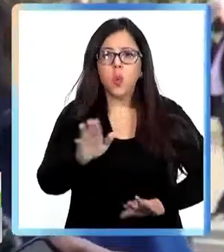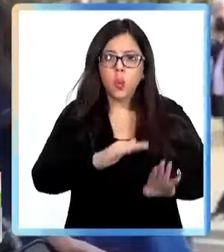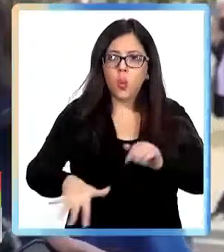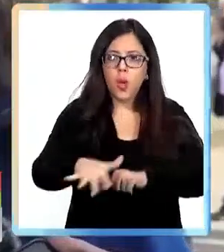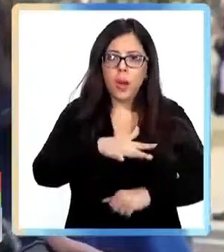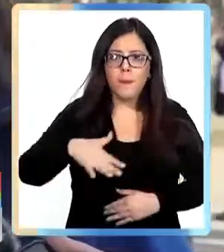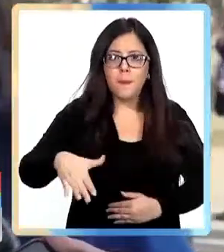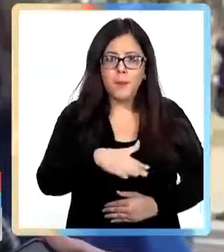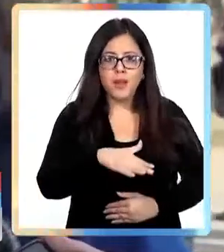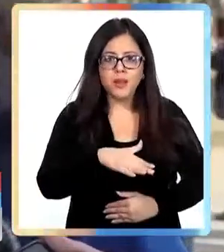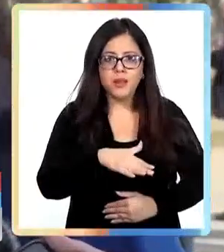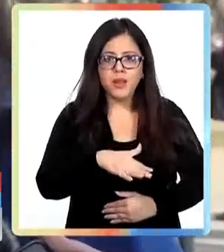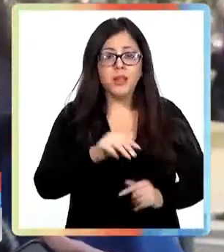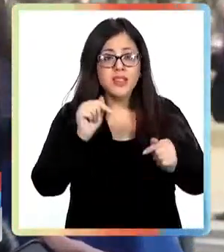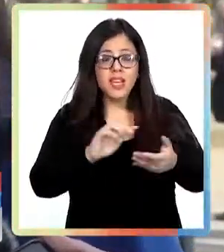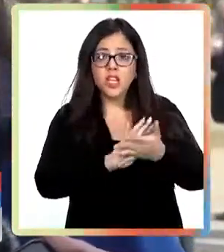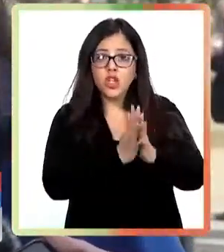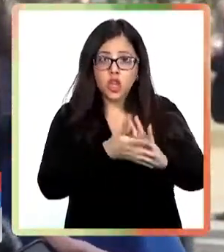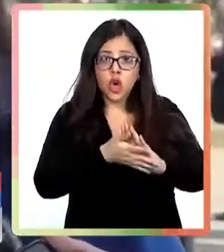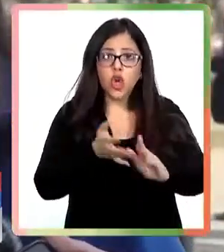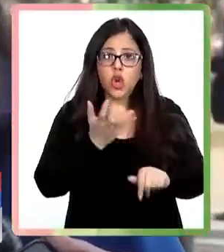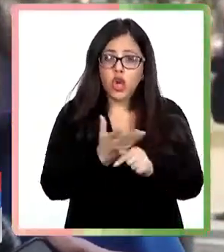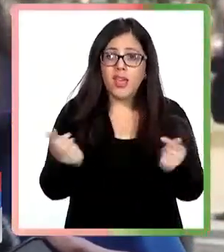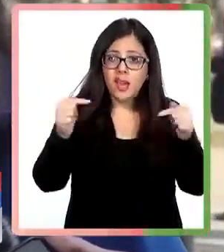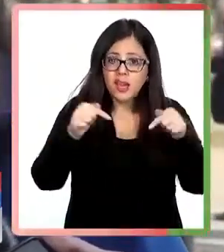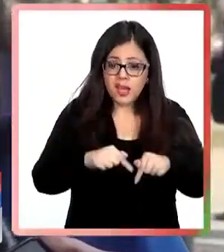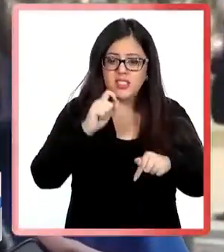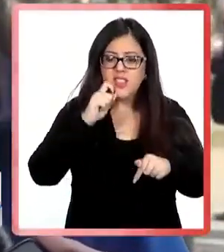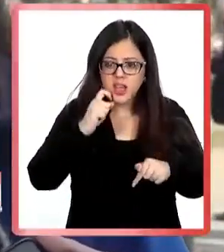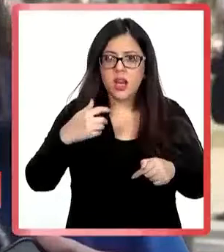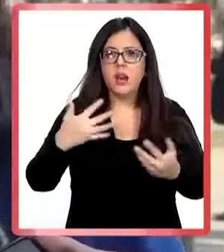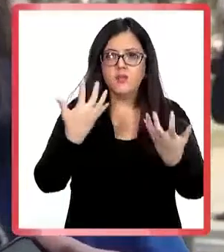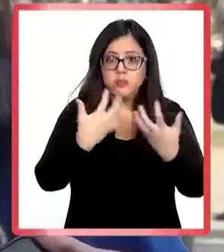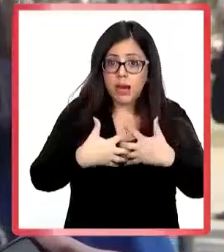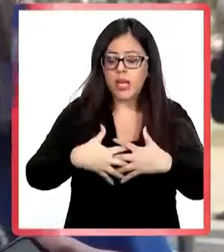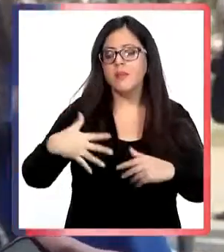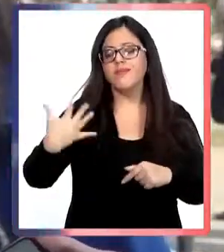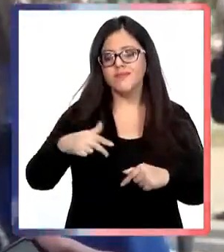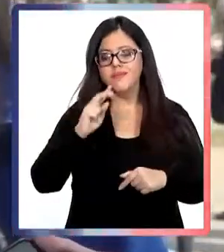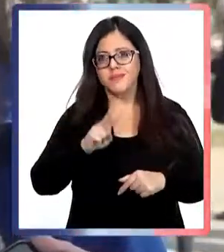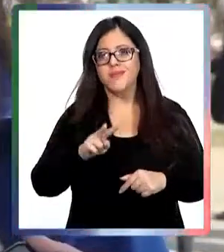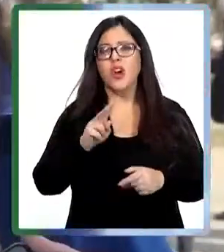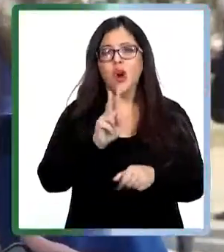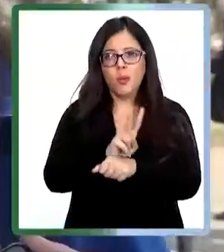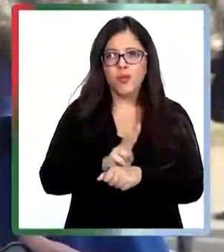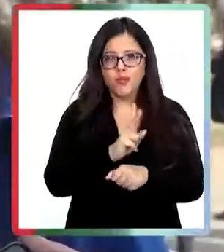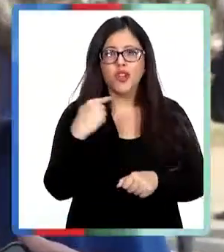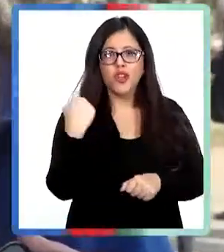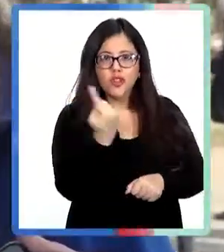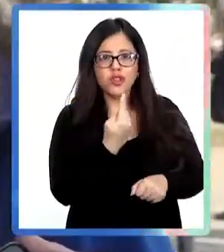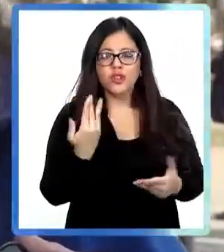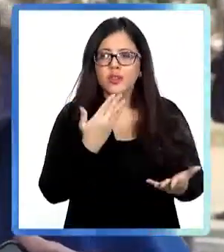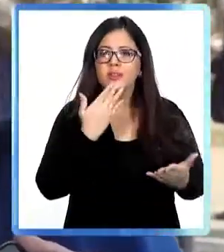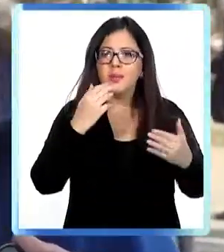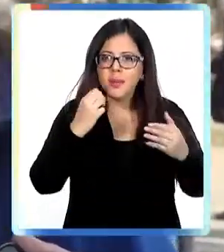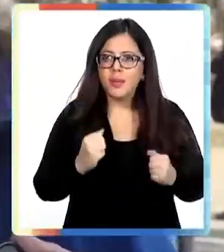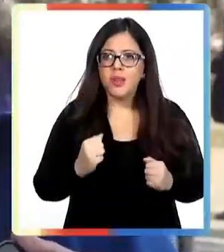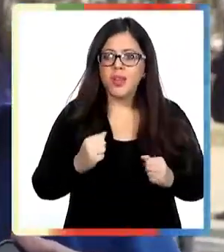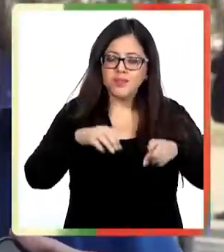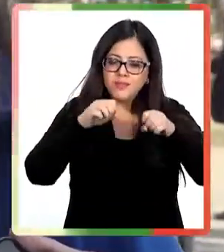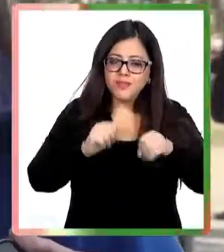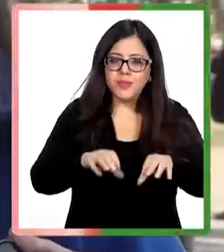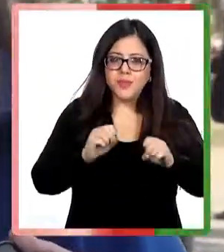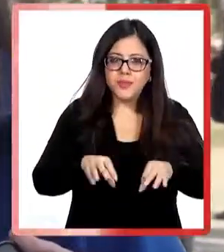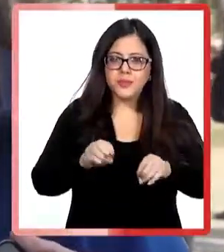y cada artefacto que llega acá es súper importante para nosotros poder, como profesores también, poder seguirles enseñando